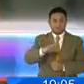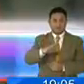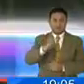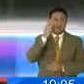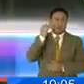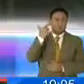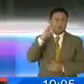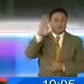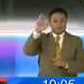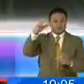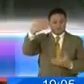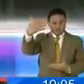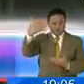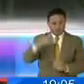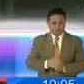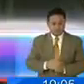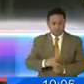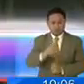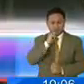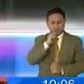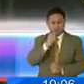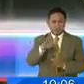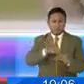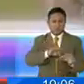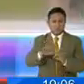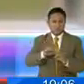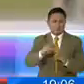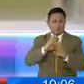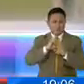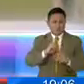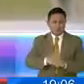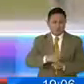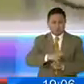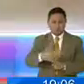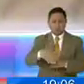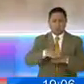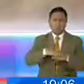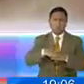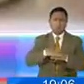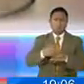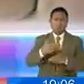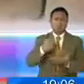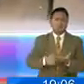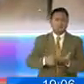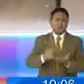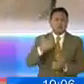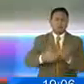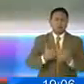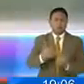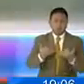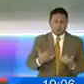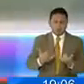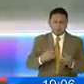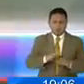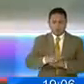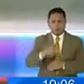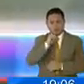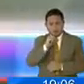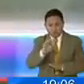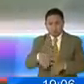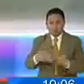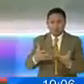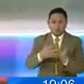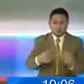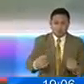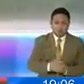que a los candidatos les faltó profundidad en sus respuestas, pues solo se quedaron en los análisis de la problemática que vive el país. Afirma que